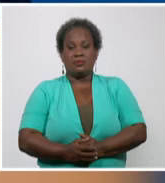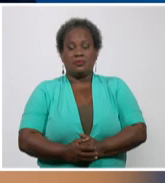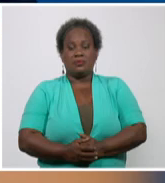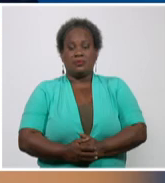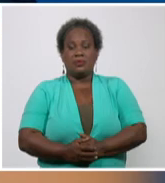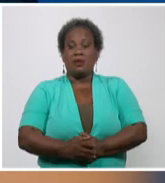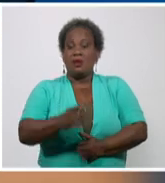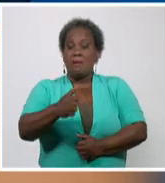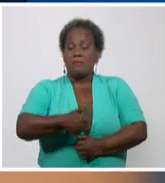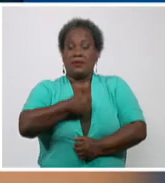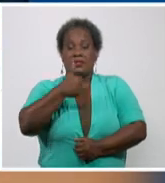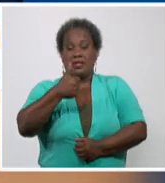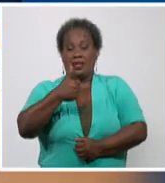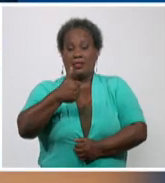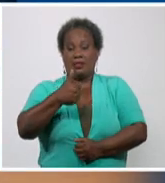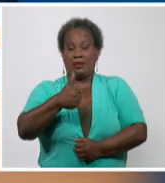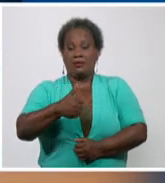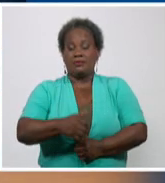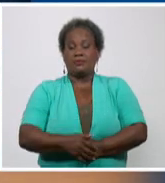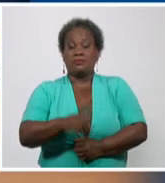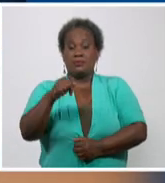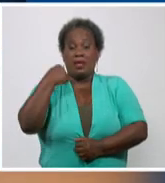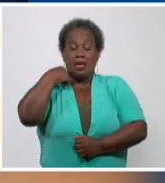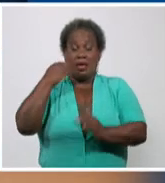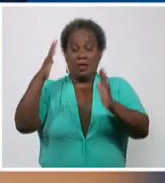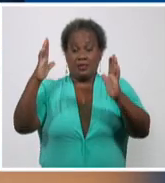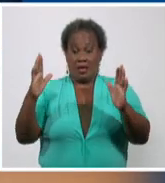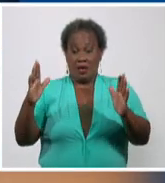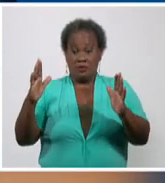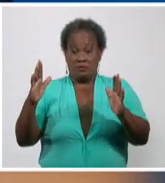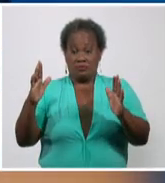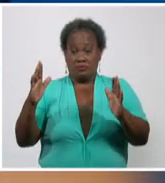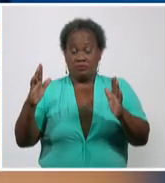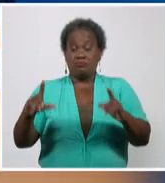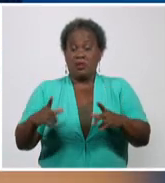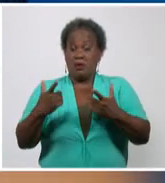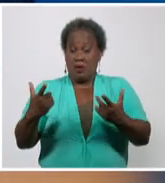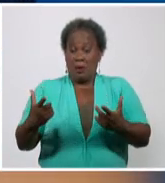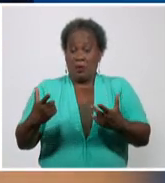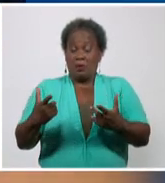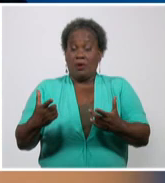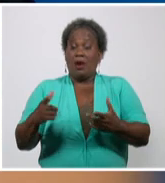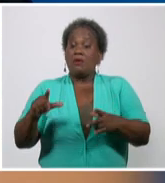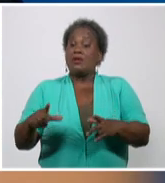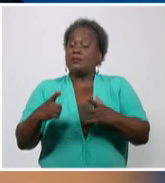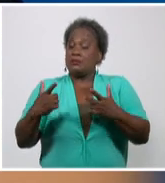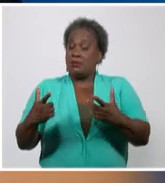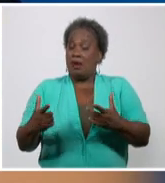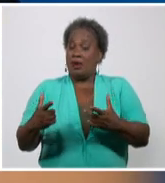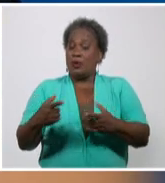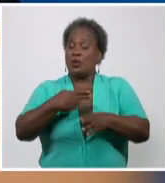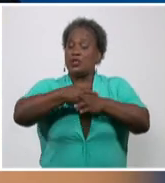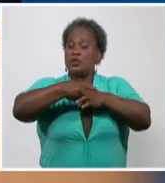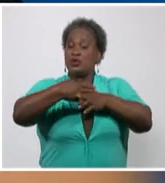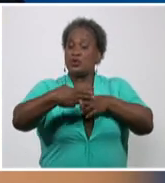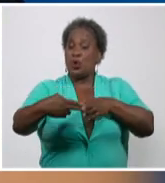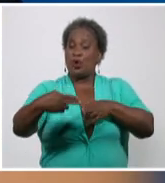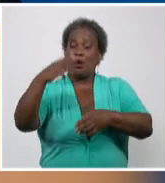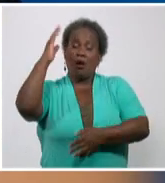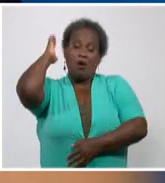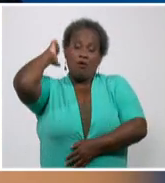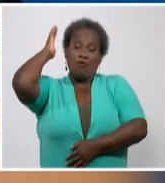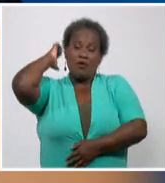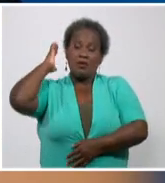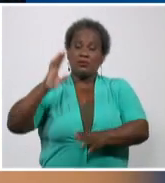Señor presidente, este año conmemoramos el vigésimo aniversario de la histórica Conferencia